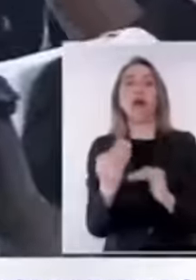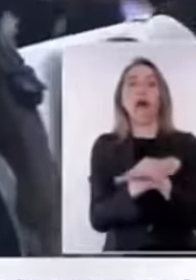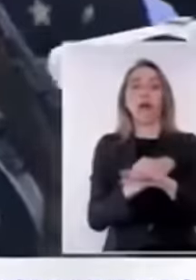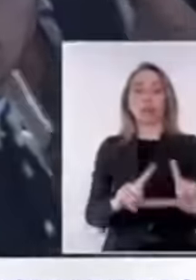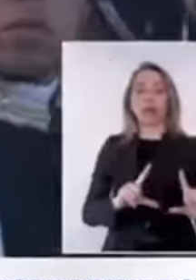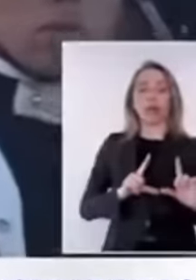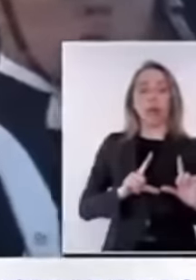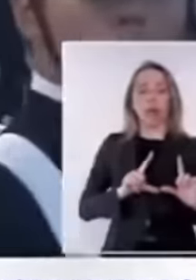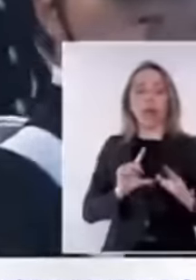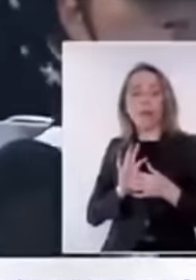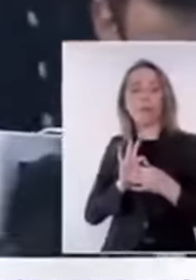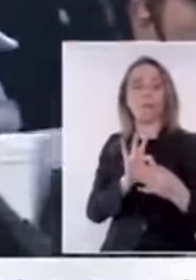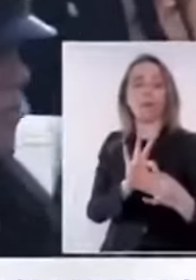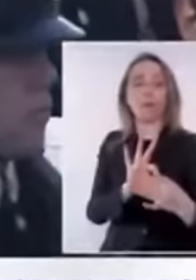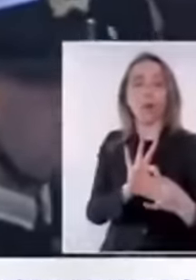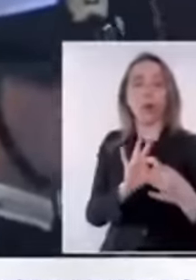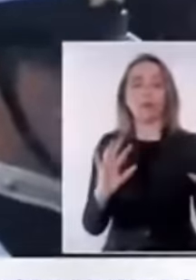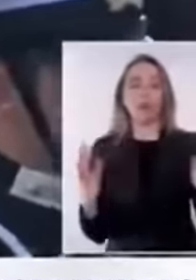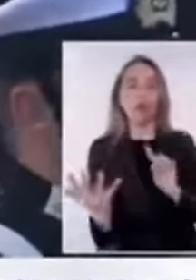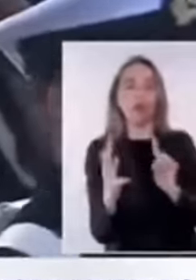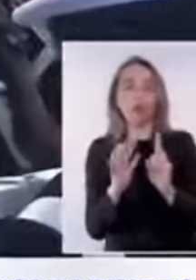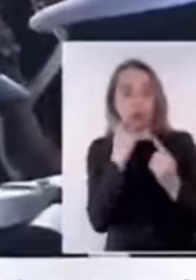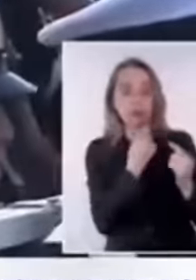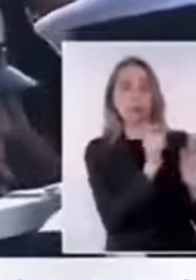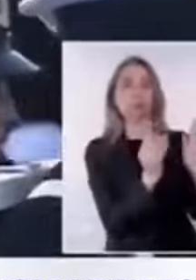en vinculación con el MEDE.